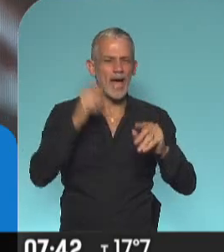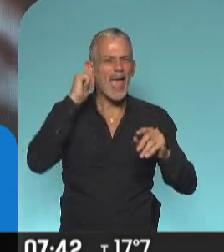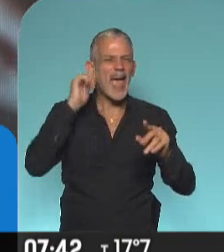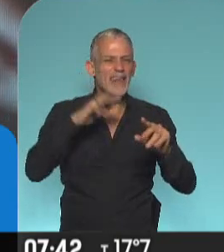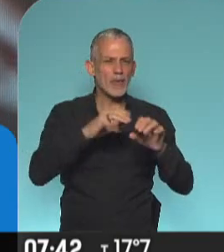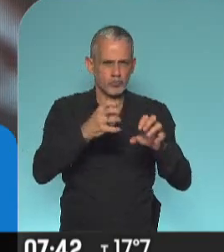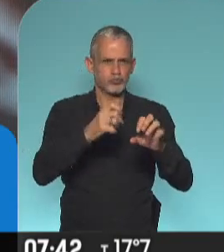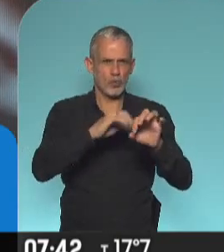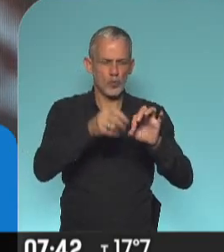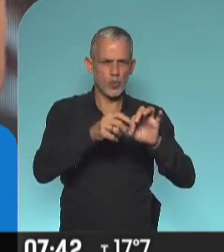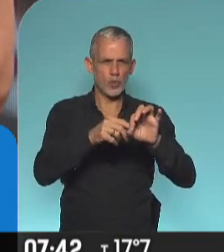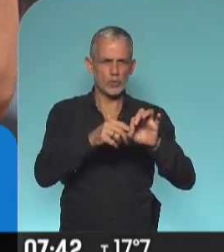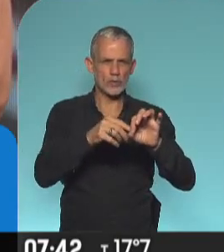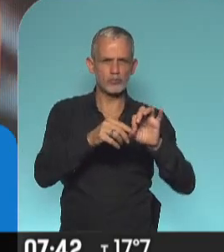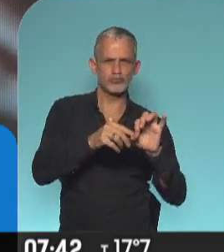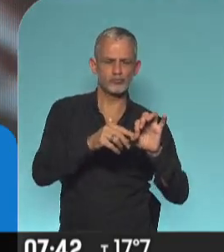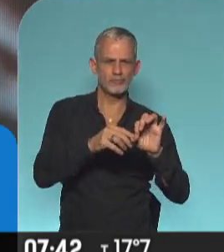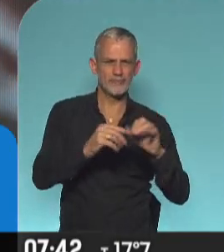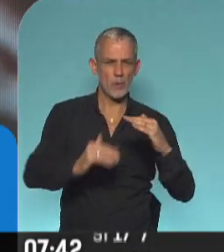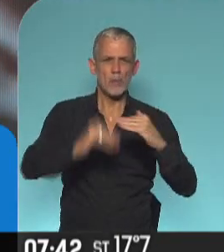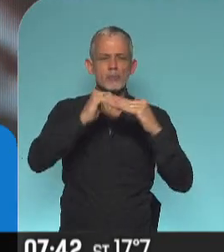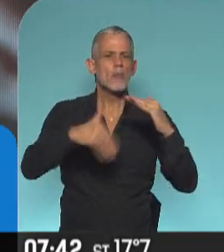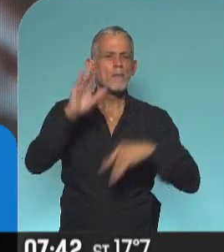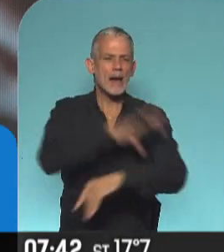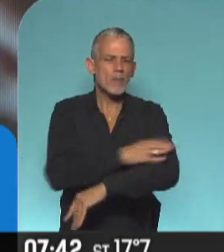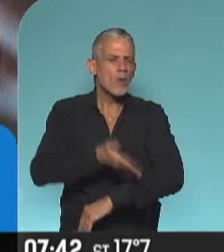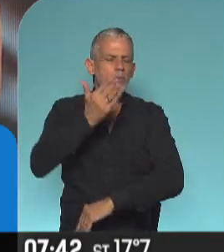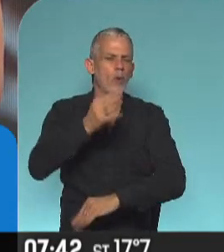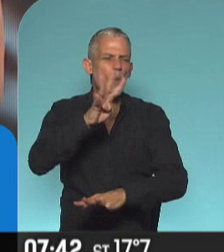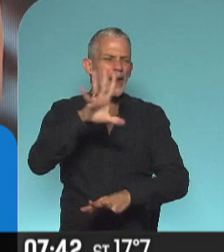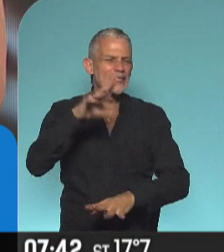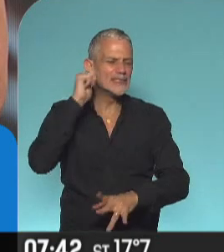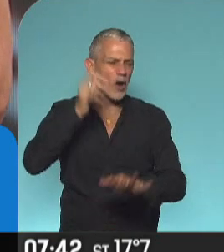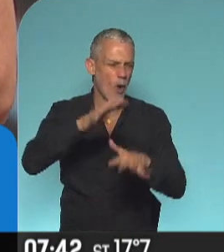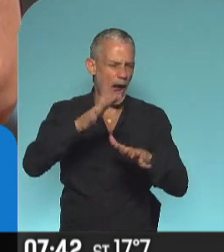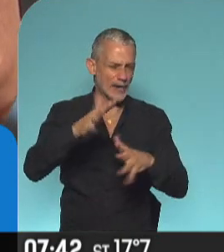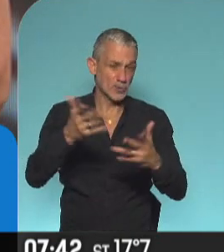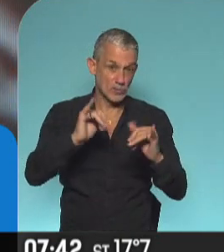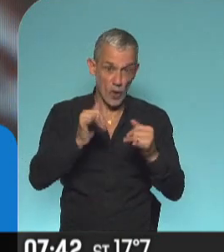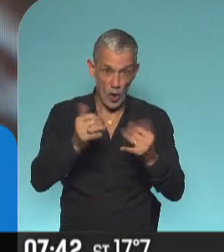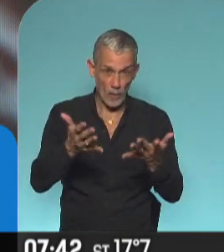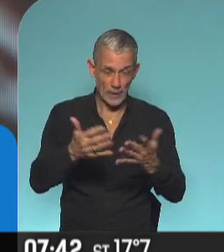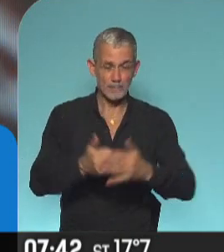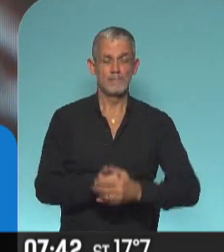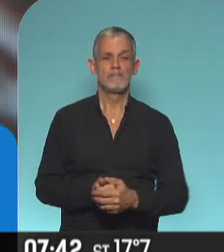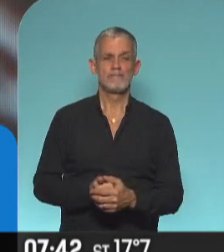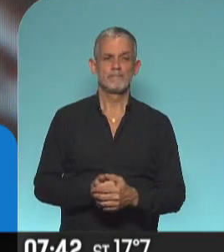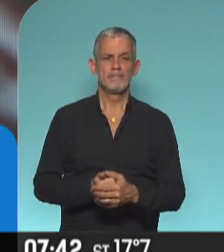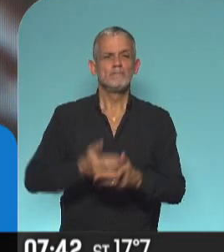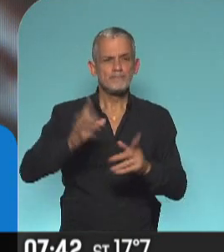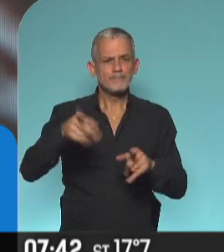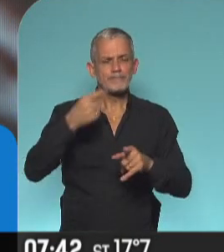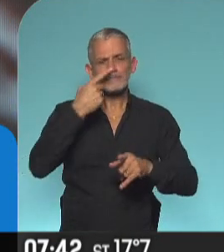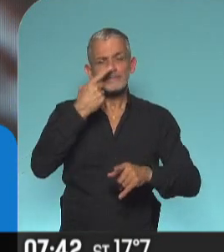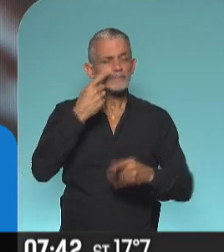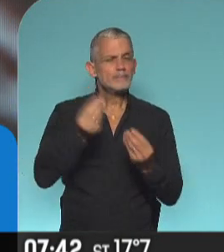pico, según los estudios que se han hecho, está en los 45 años, más o menos 10 años, o sea que es bastante joven. Y otro tema